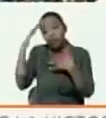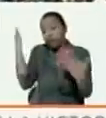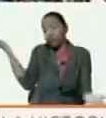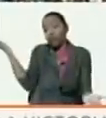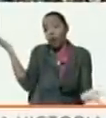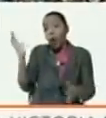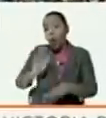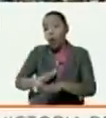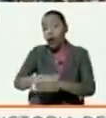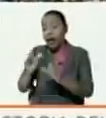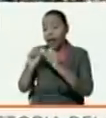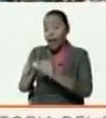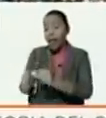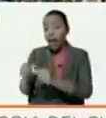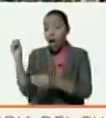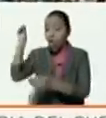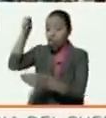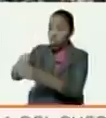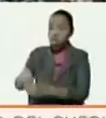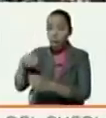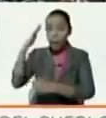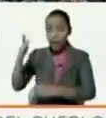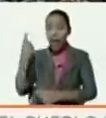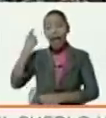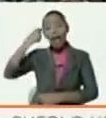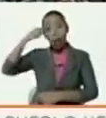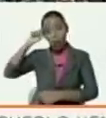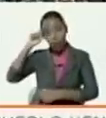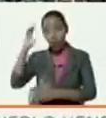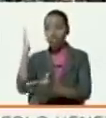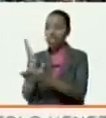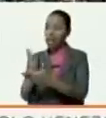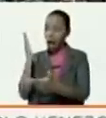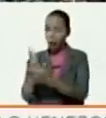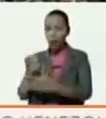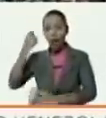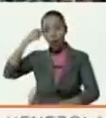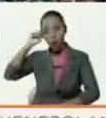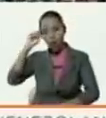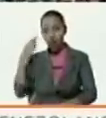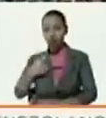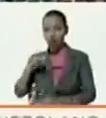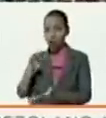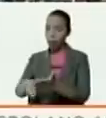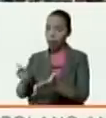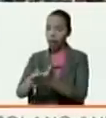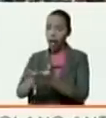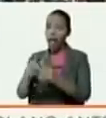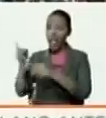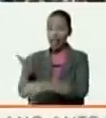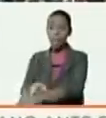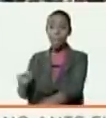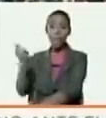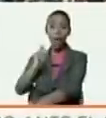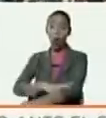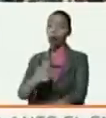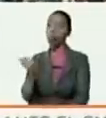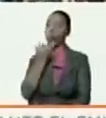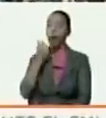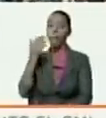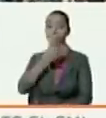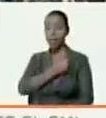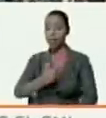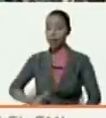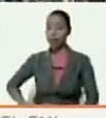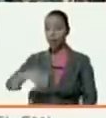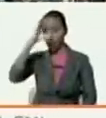Le queda la invasión militar y se lo vamos a recordar como siempre se lo recordamos. Sería el peor error que un presidente de Estados